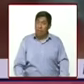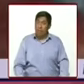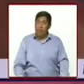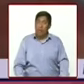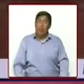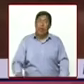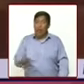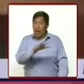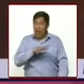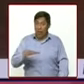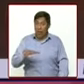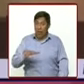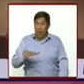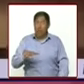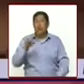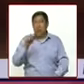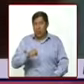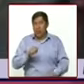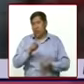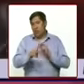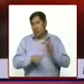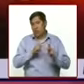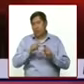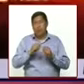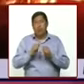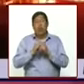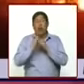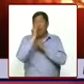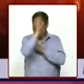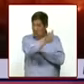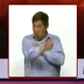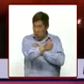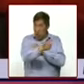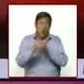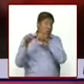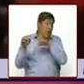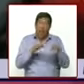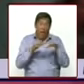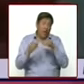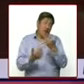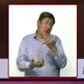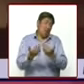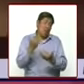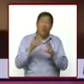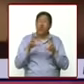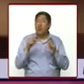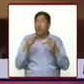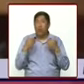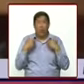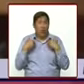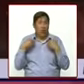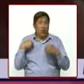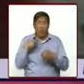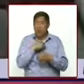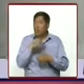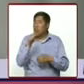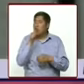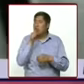En la población sí tenemos agua, pero en los lugares de donde se está realizando lo que son los incendios no contamos. Tenemos que